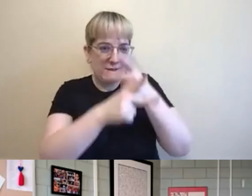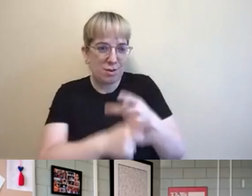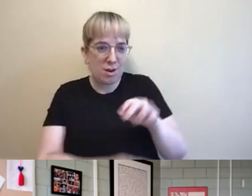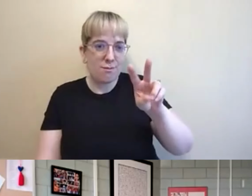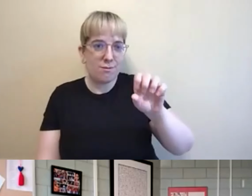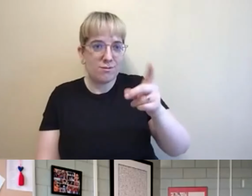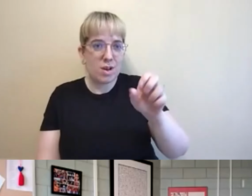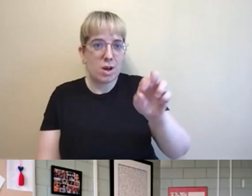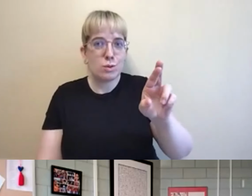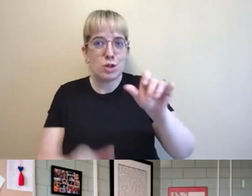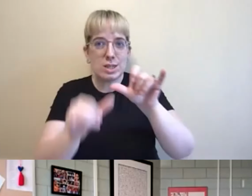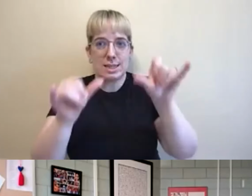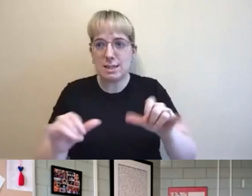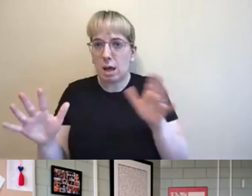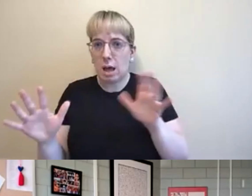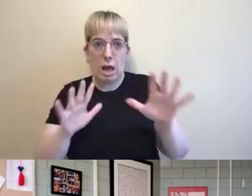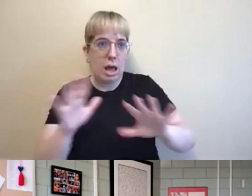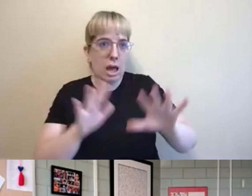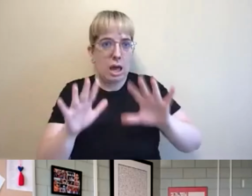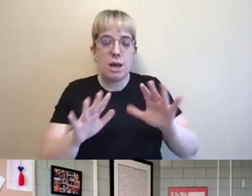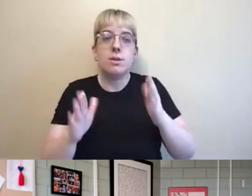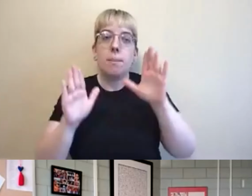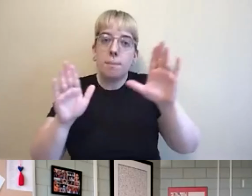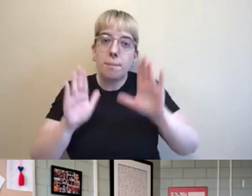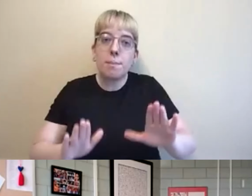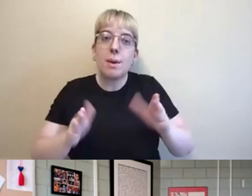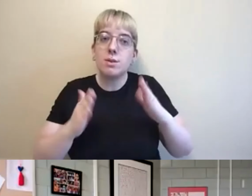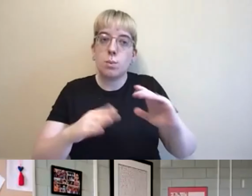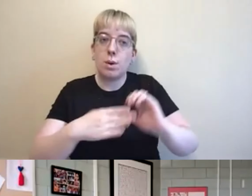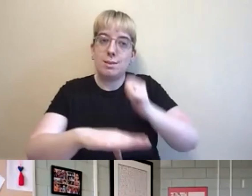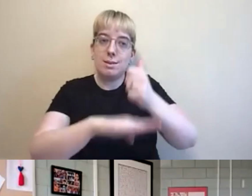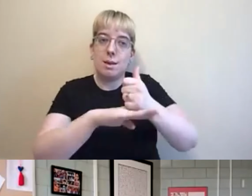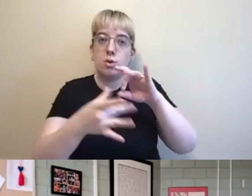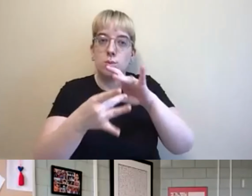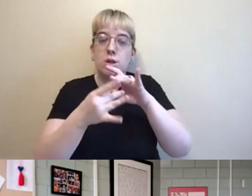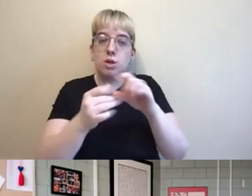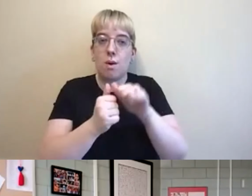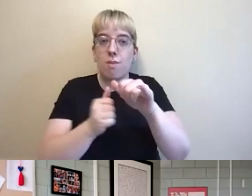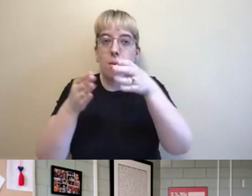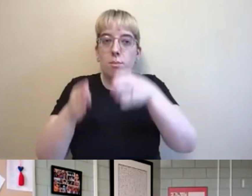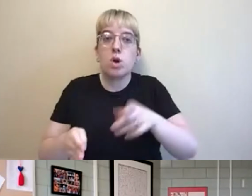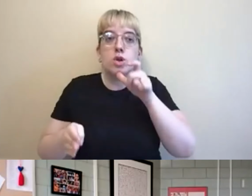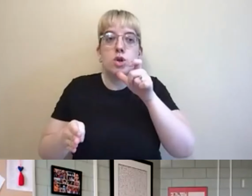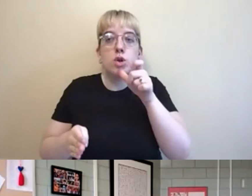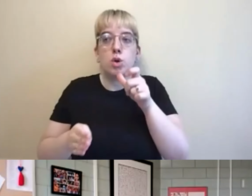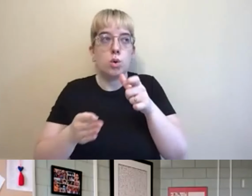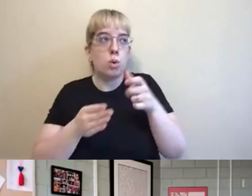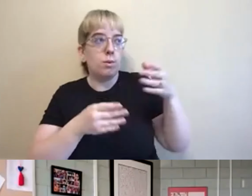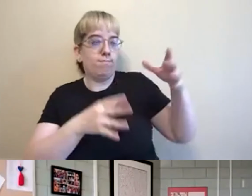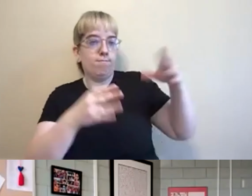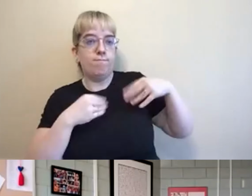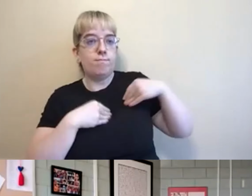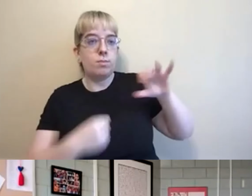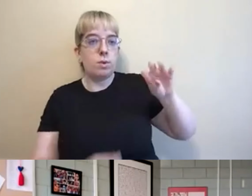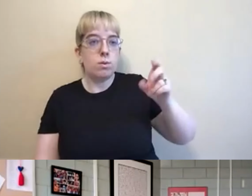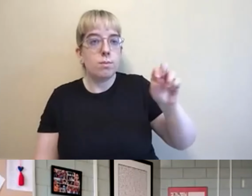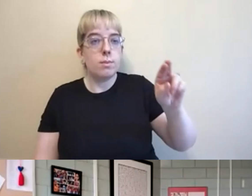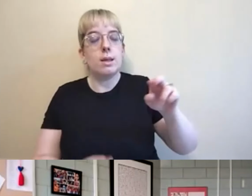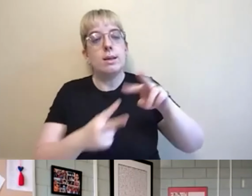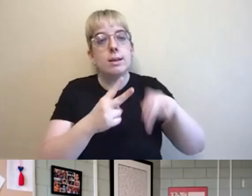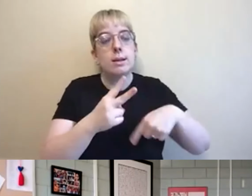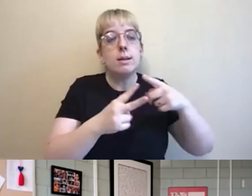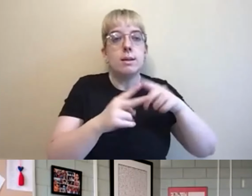la información, deben mandarnos la facturación porque así podemos establecer una relación porque la persona